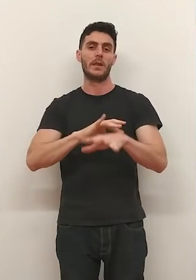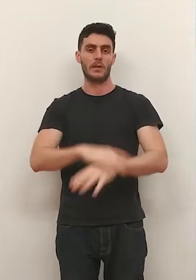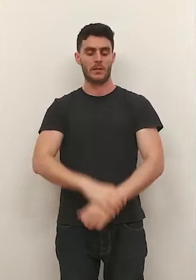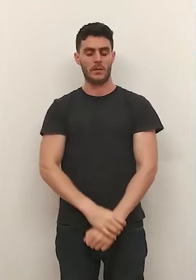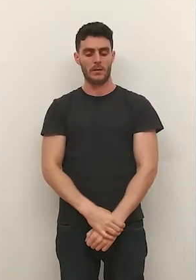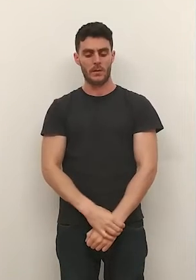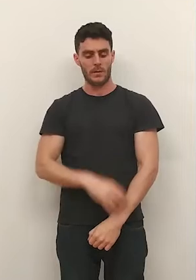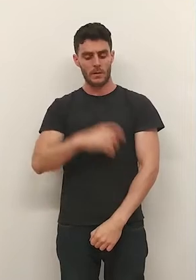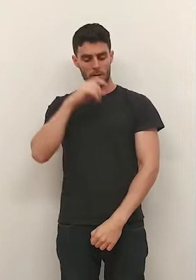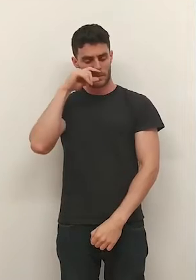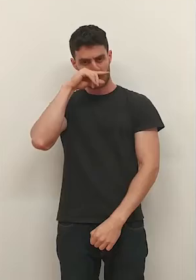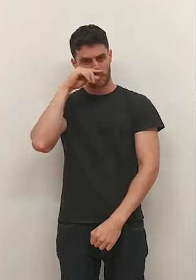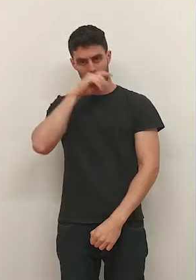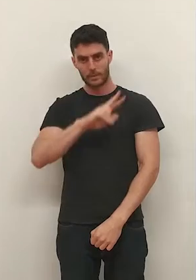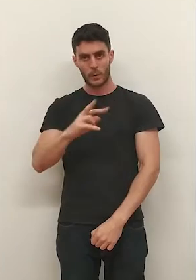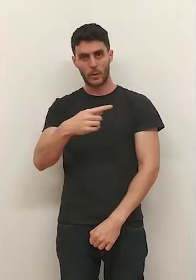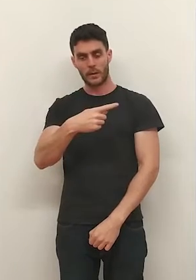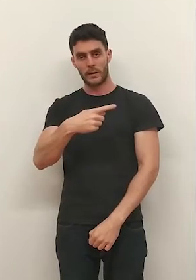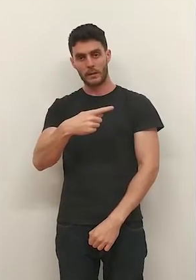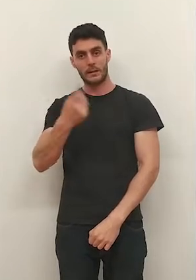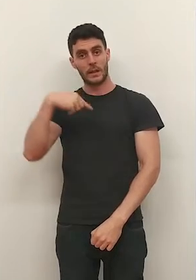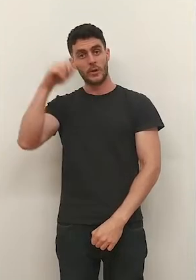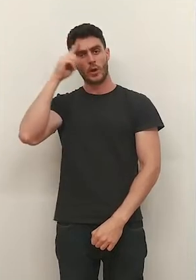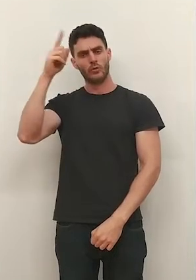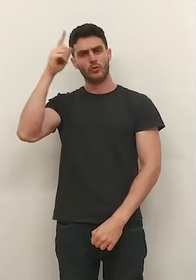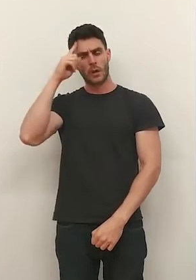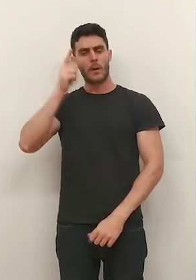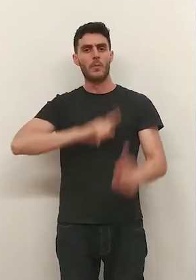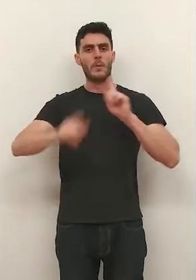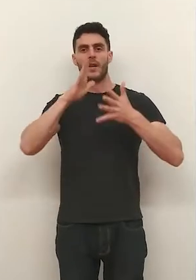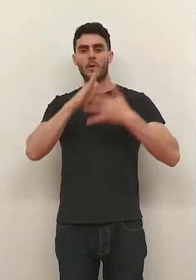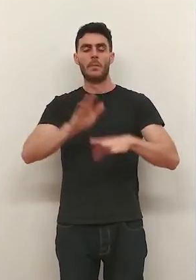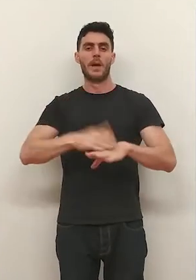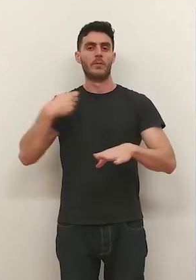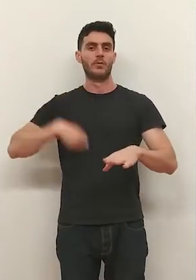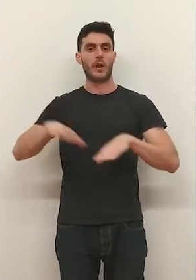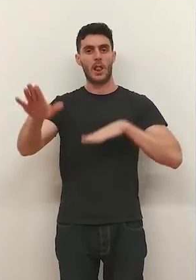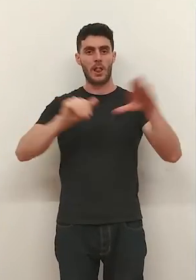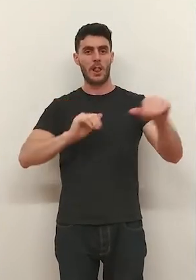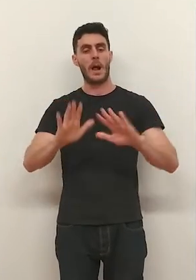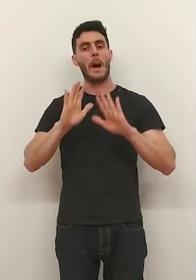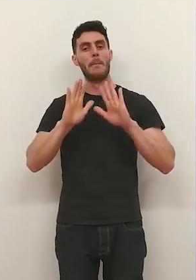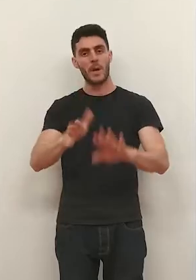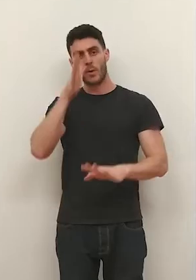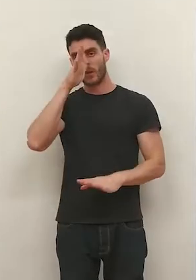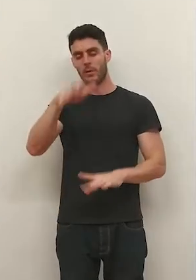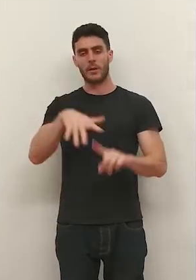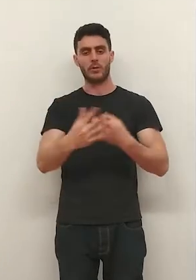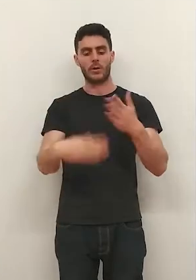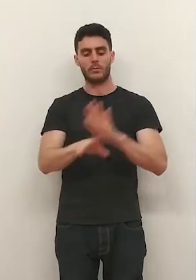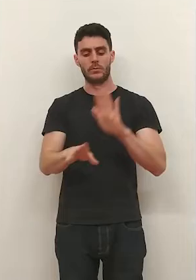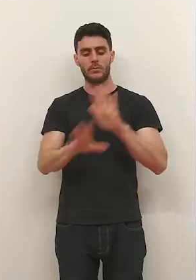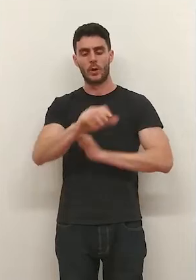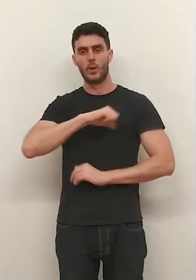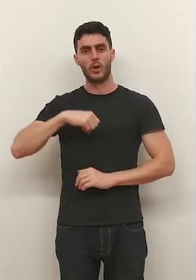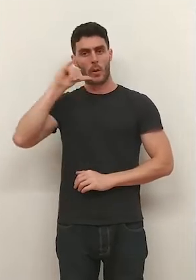pacientes. Desde UGT son conscientes del problema actual para encontrar profesionales de la salud, pero no por ello dejan de denunciar la situación que se